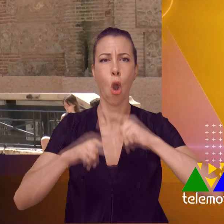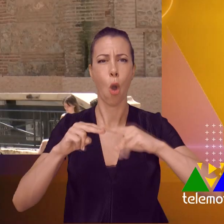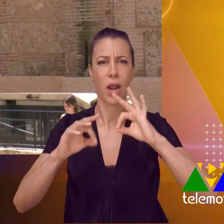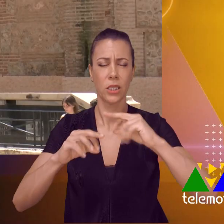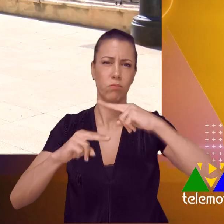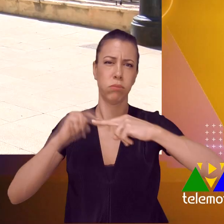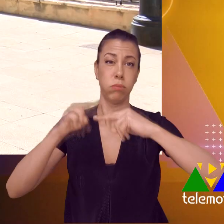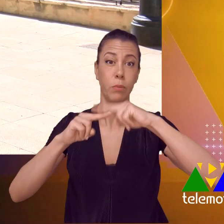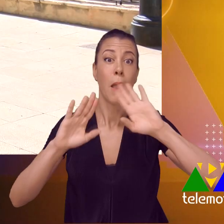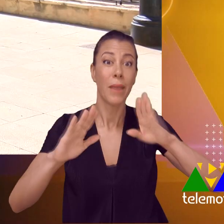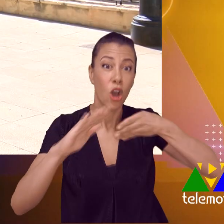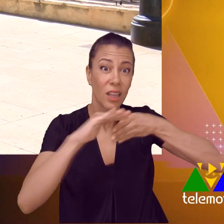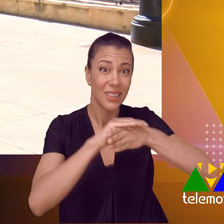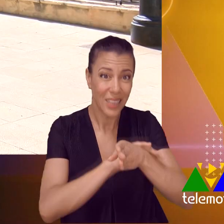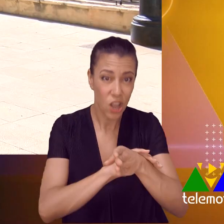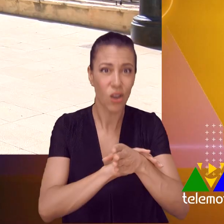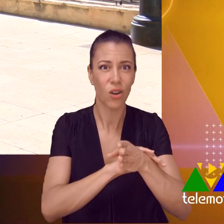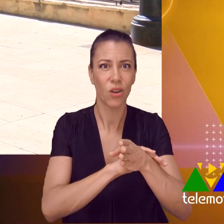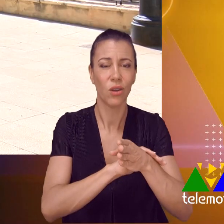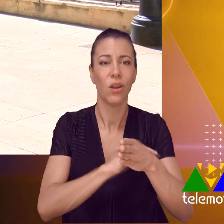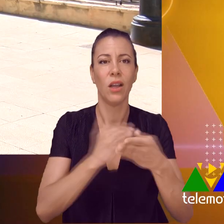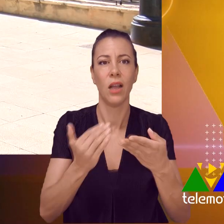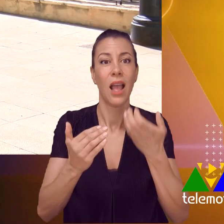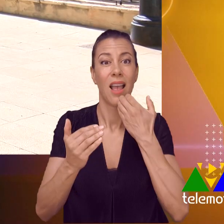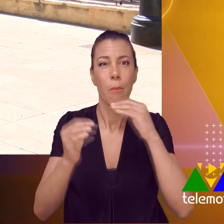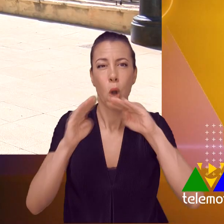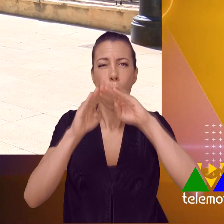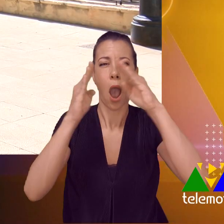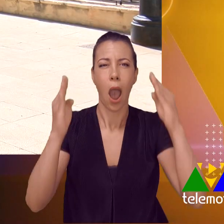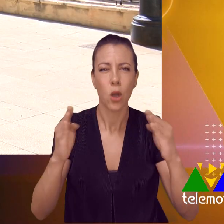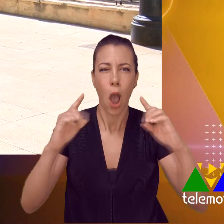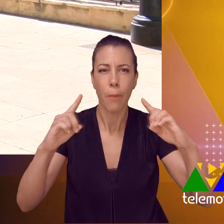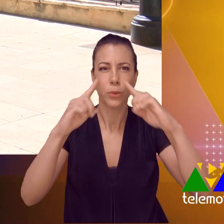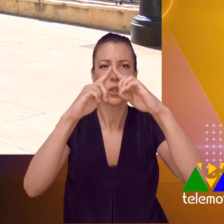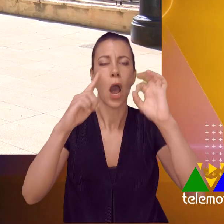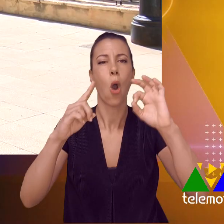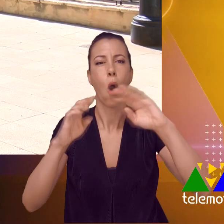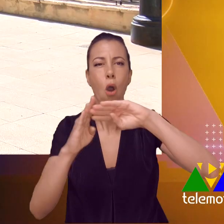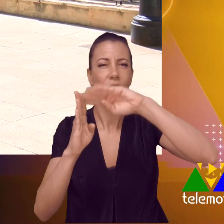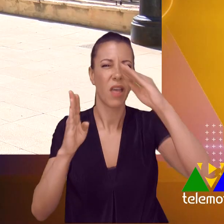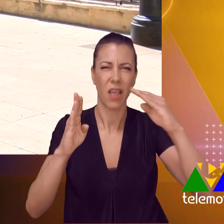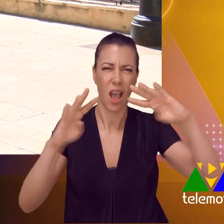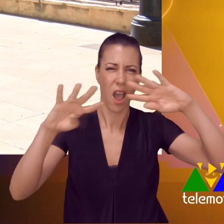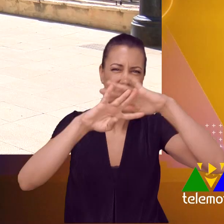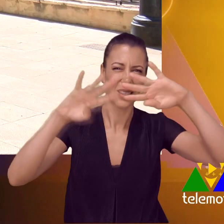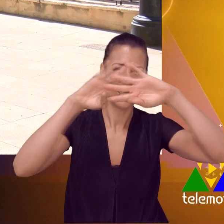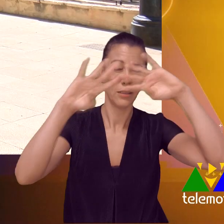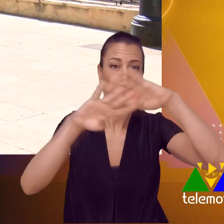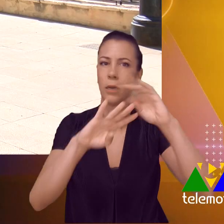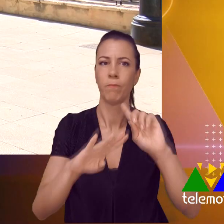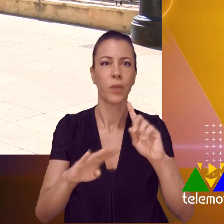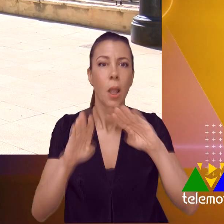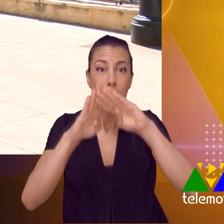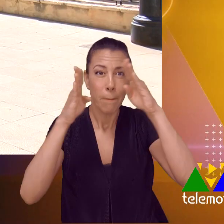mampostería, interiormente en vez de utilizar los arcos apuntados y las bóvedas de carista y tal, utiliza